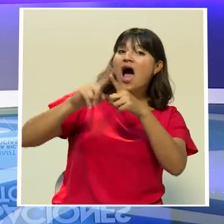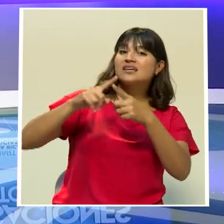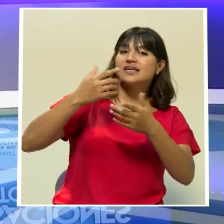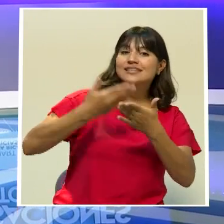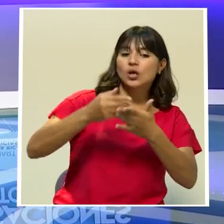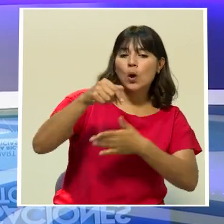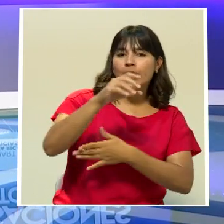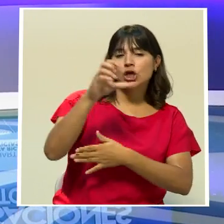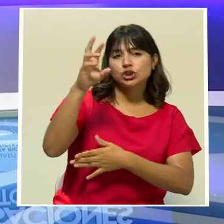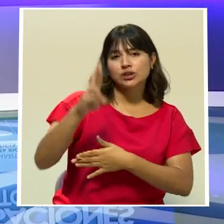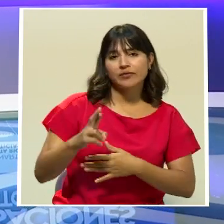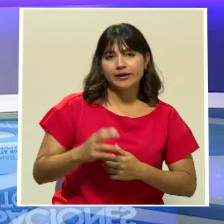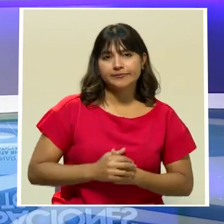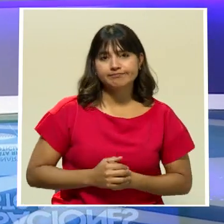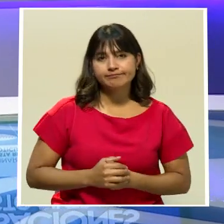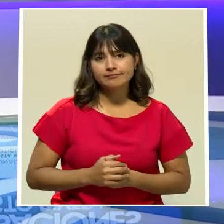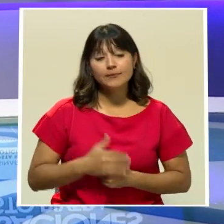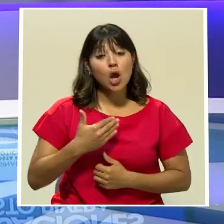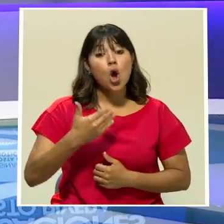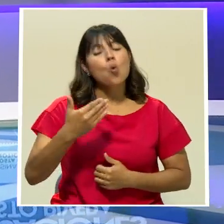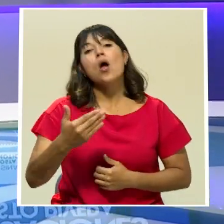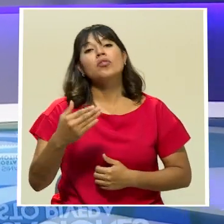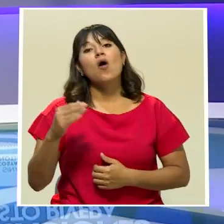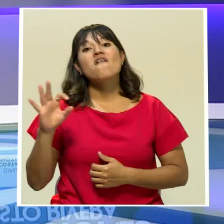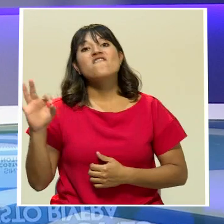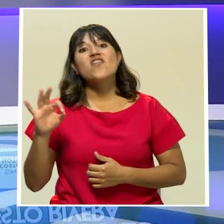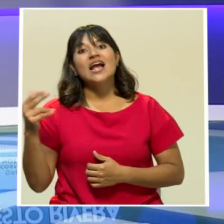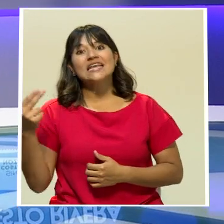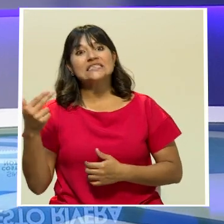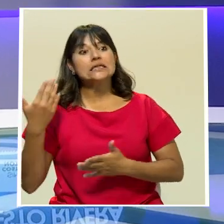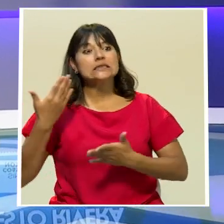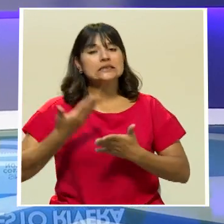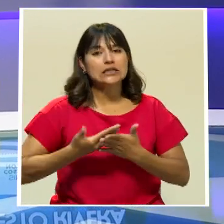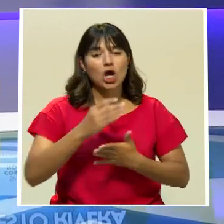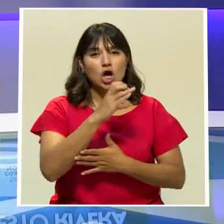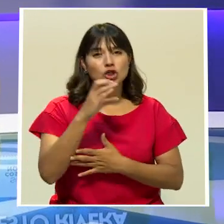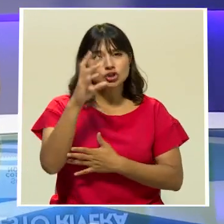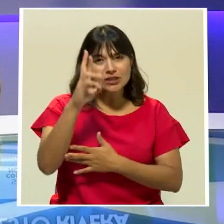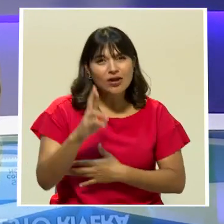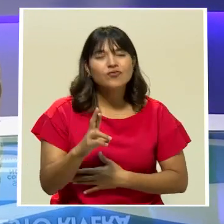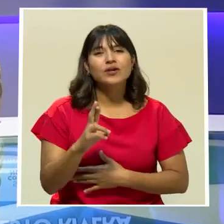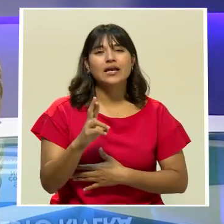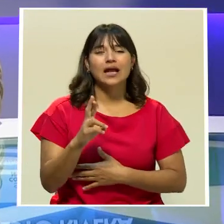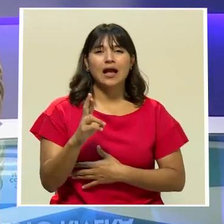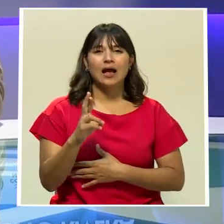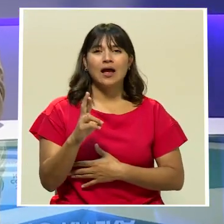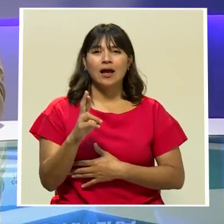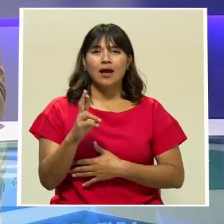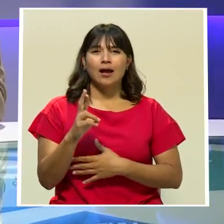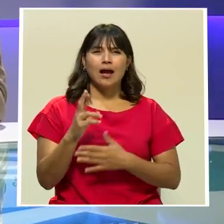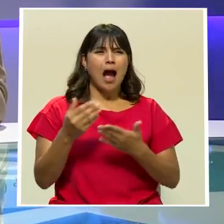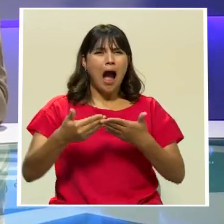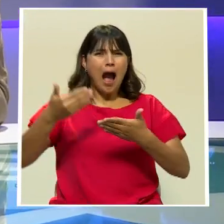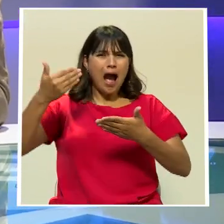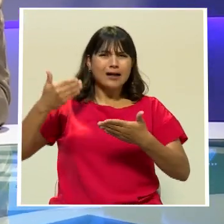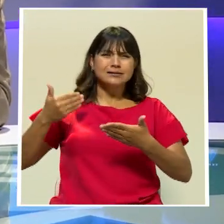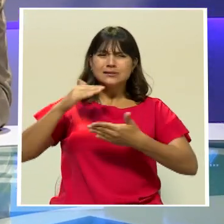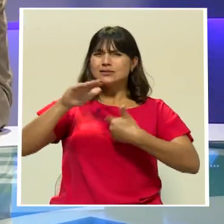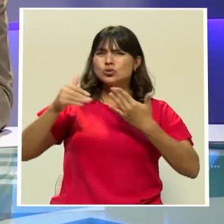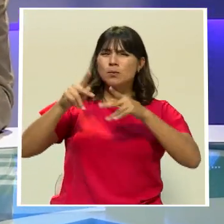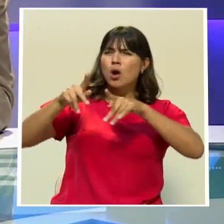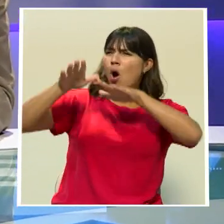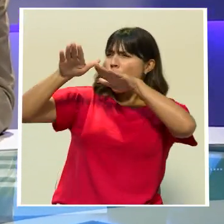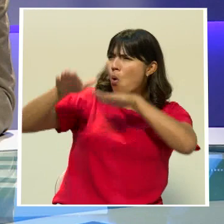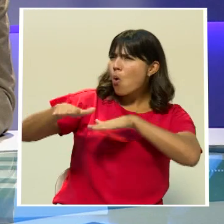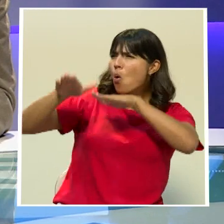Rica, esa admiración que era prácticamente desde todos los sectores ideológicos y